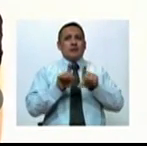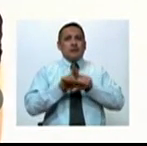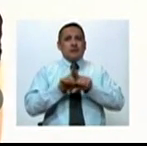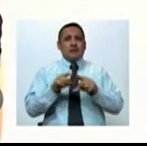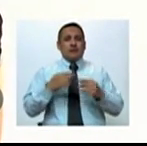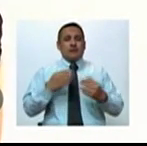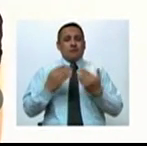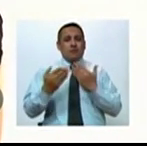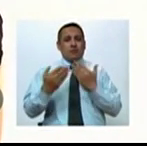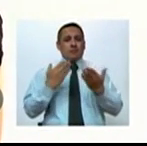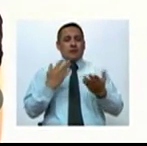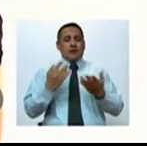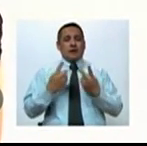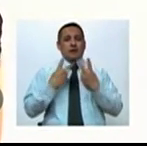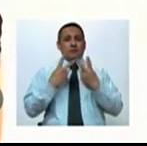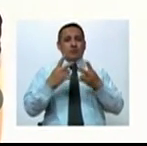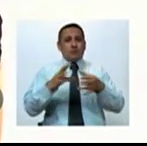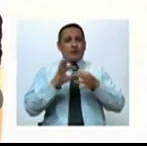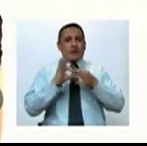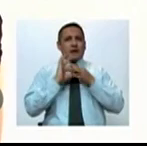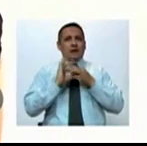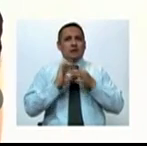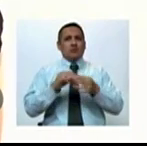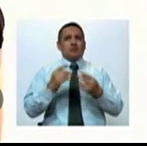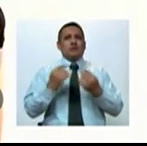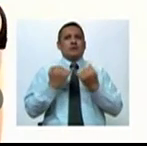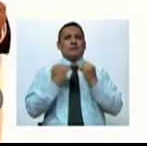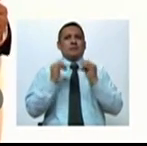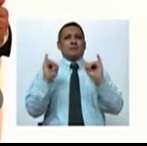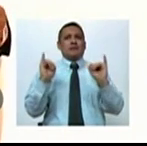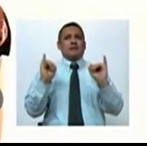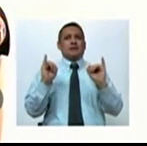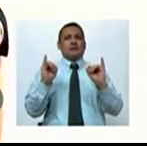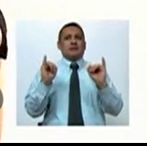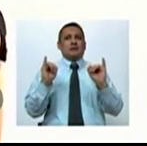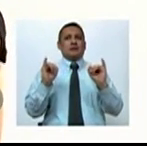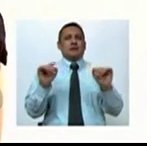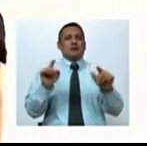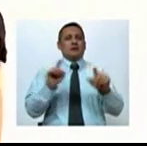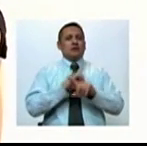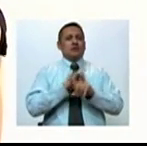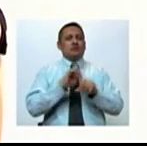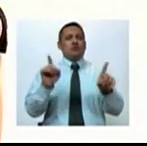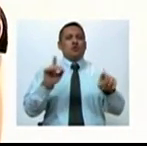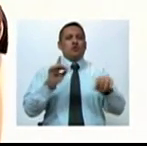relación independiente, sin ninguna vinculación